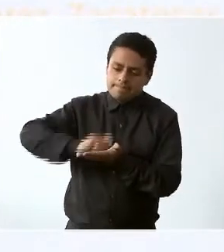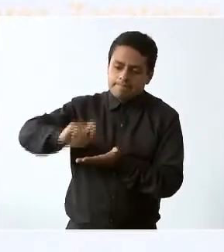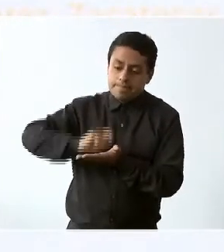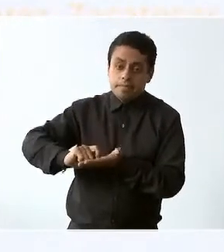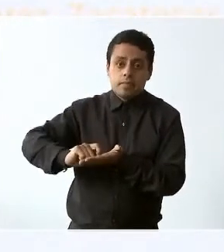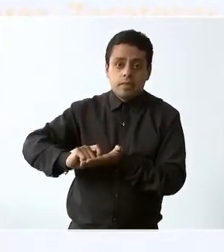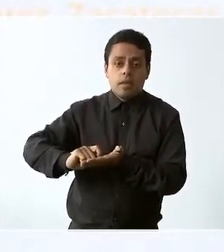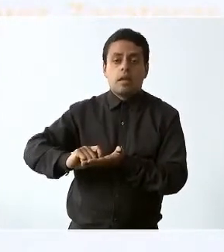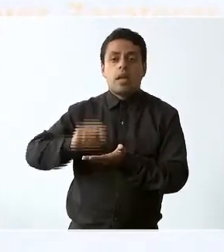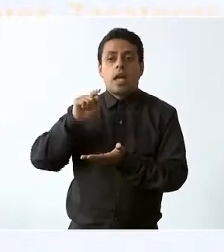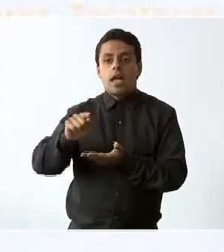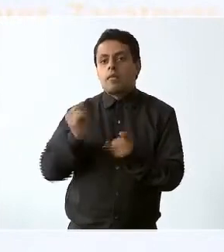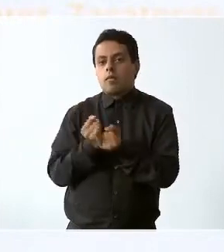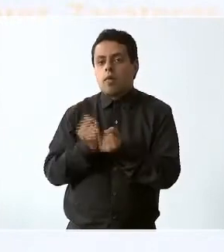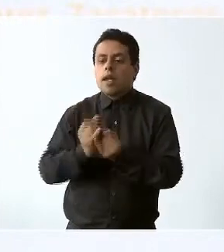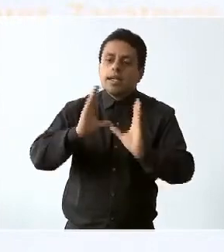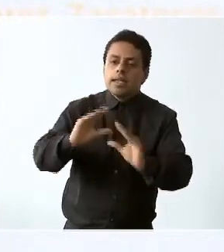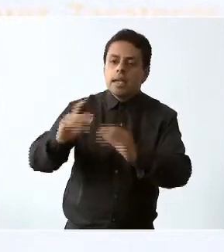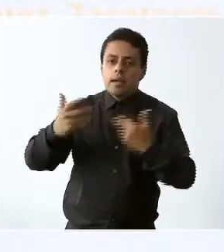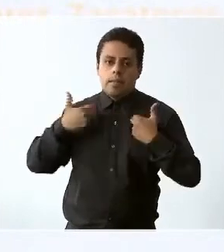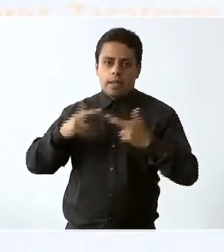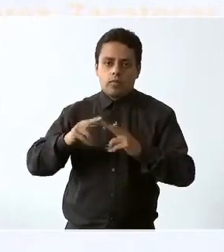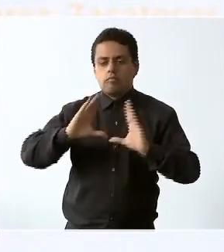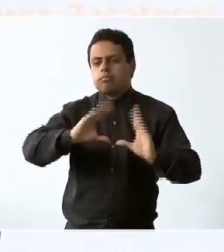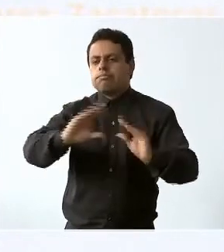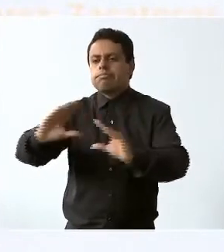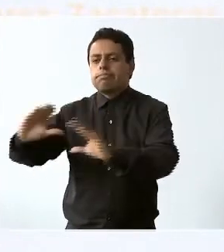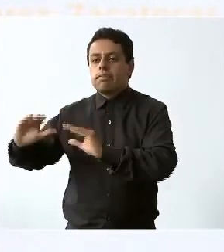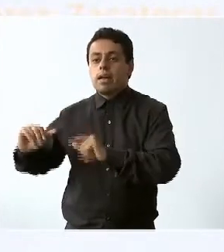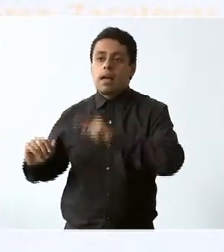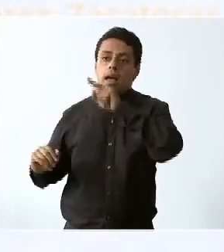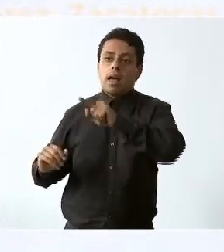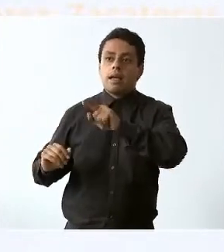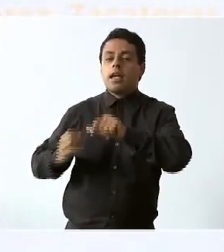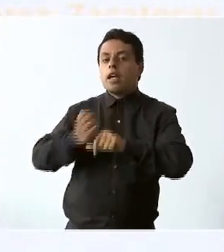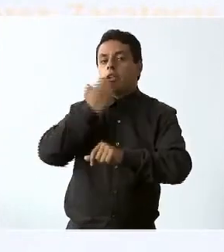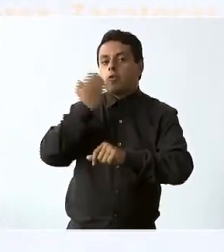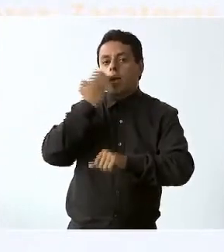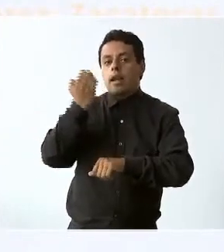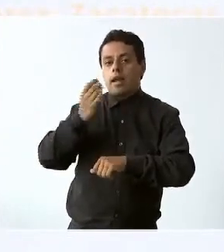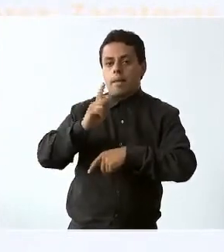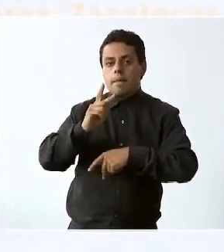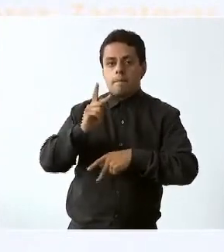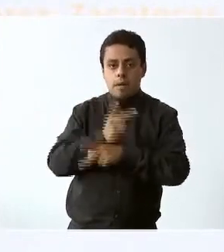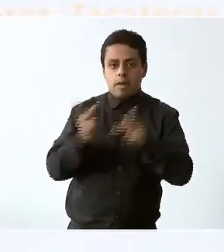de literatura en la prestigiada Escuela Nacional